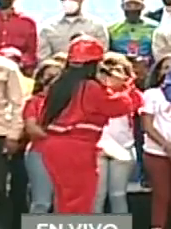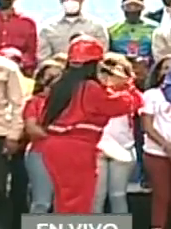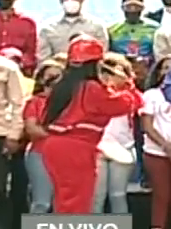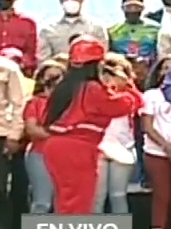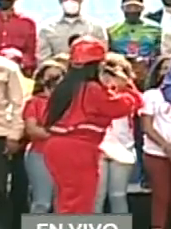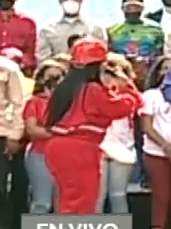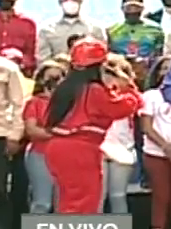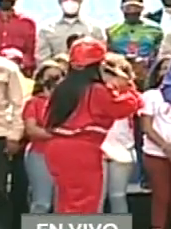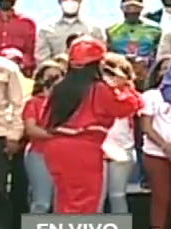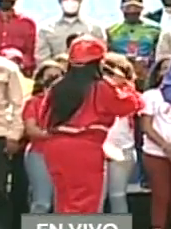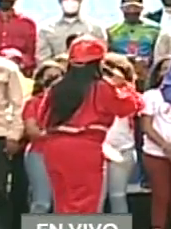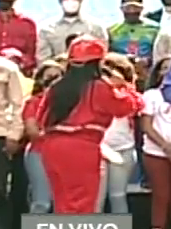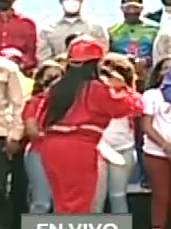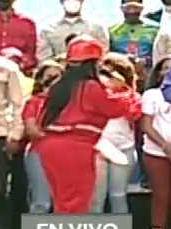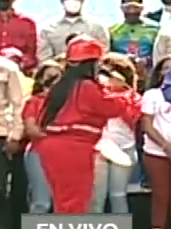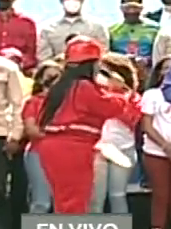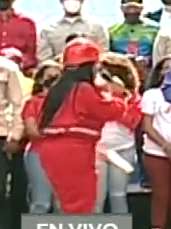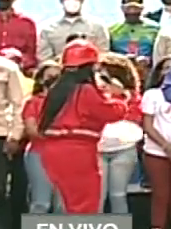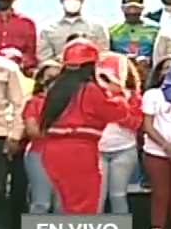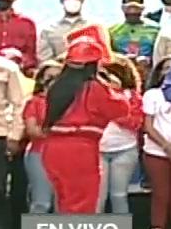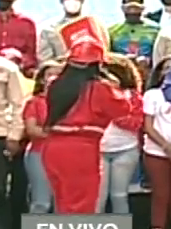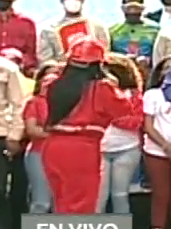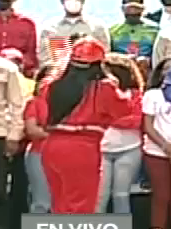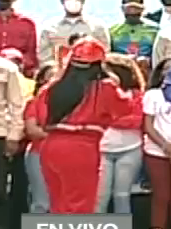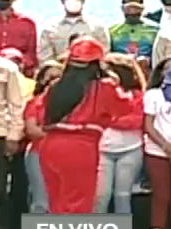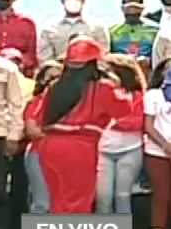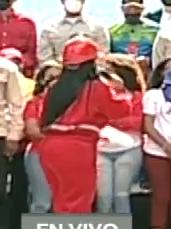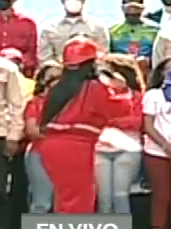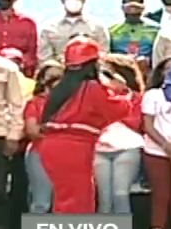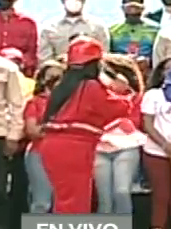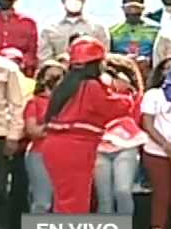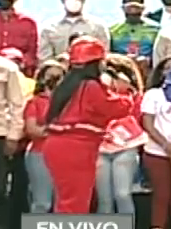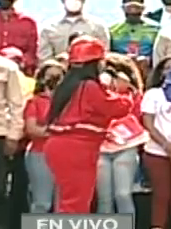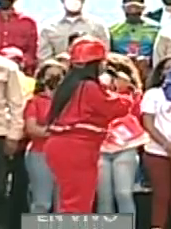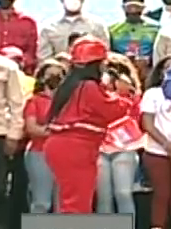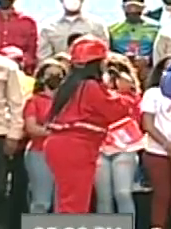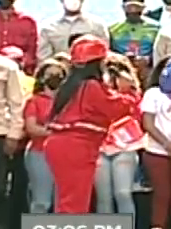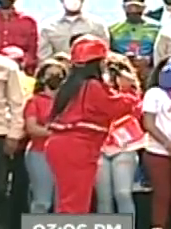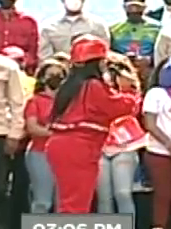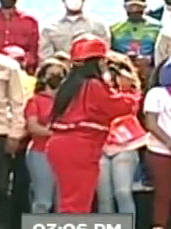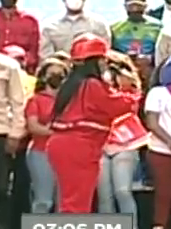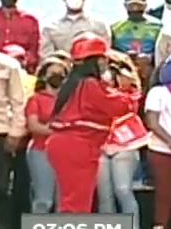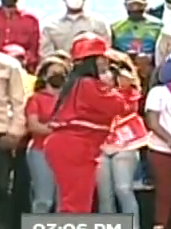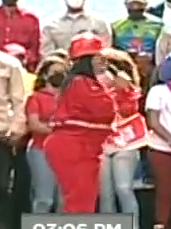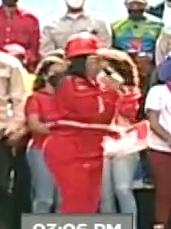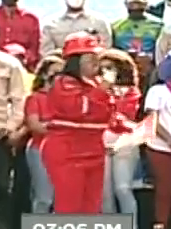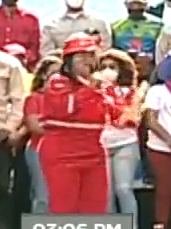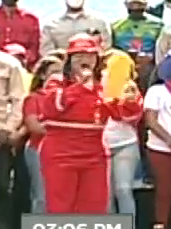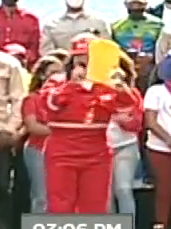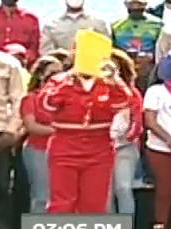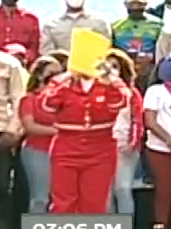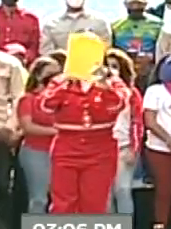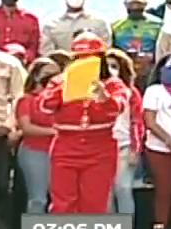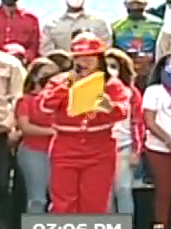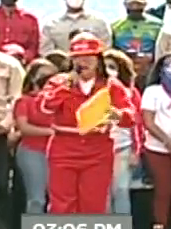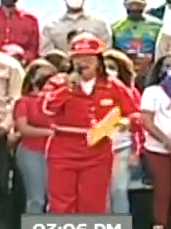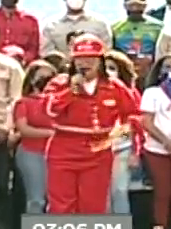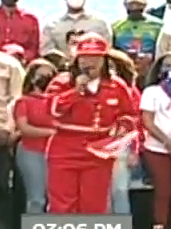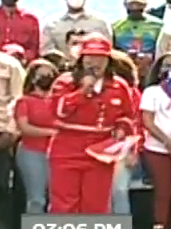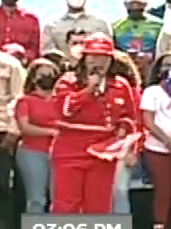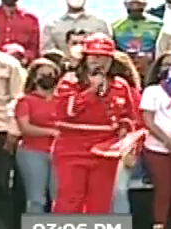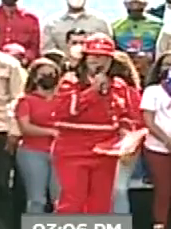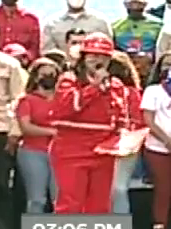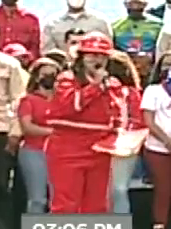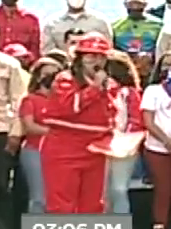señalar a nuestras máximas instancias representativas y a nuestros líderes que están aquí a su lado dando la cara, querer